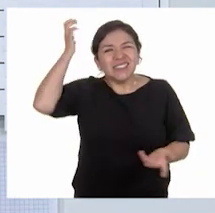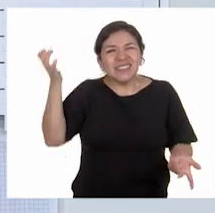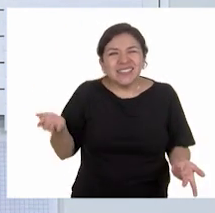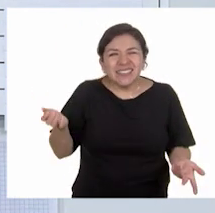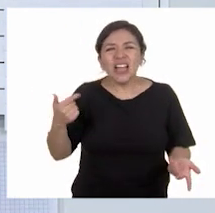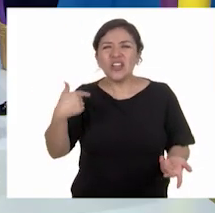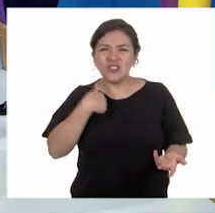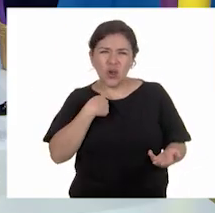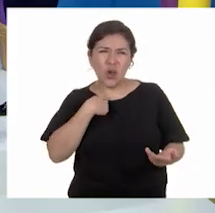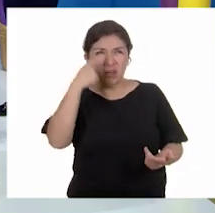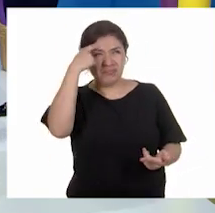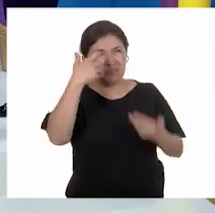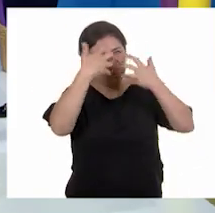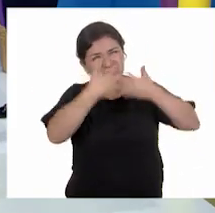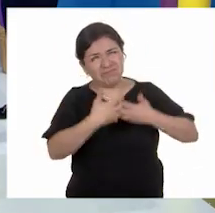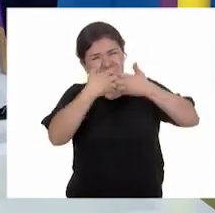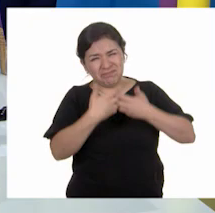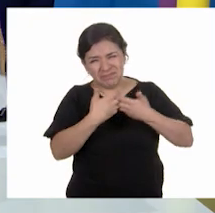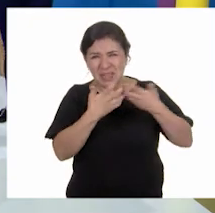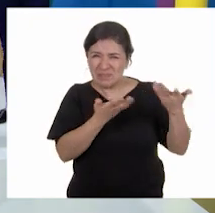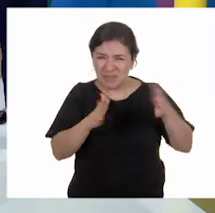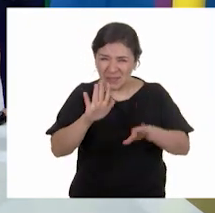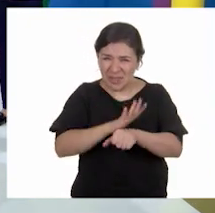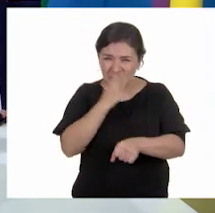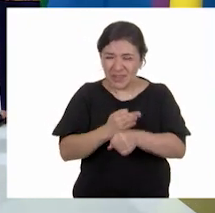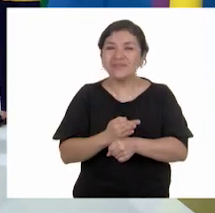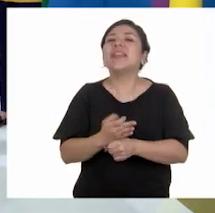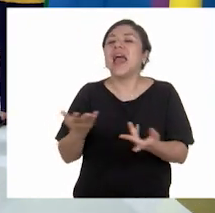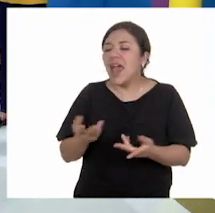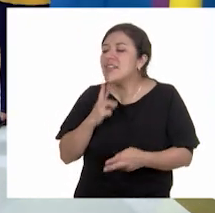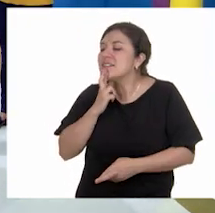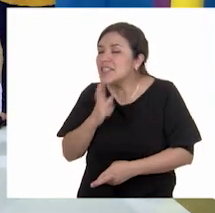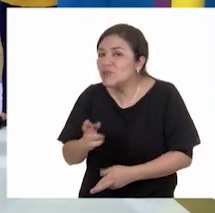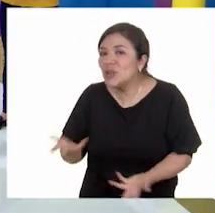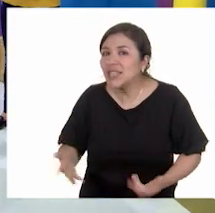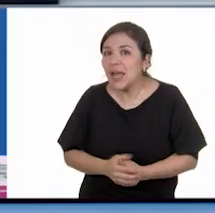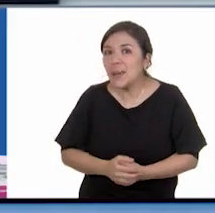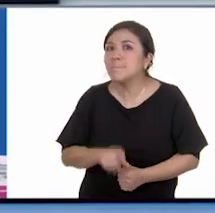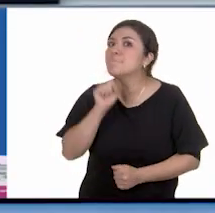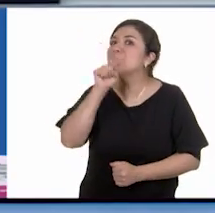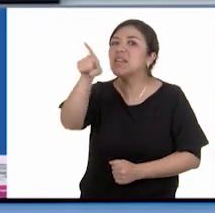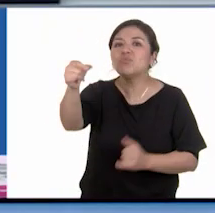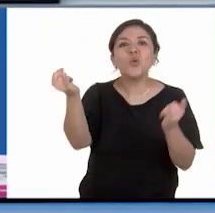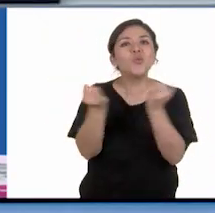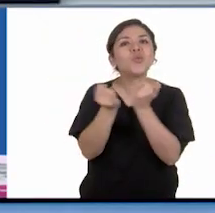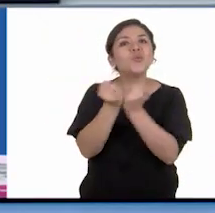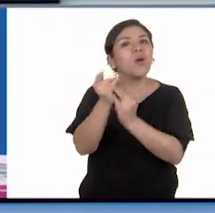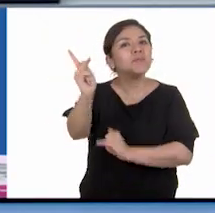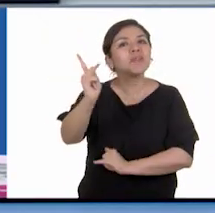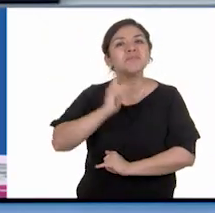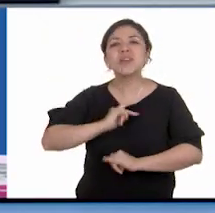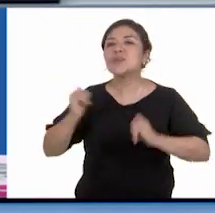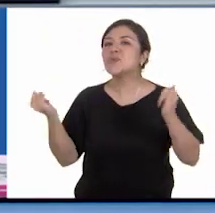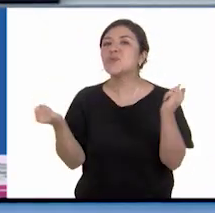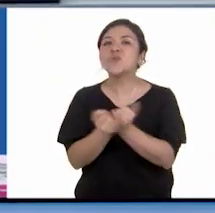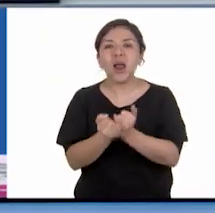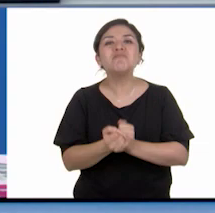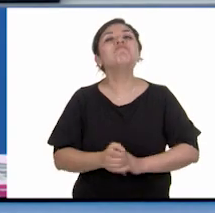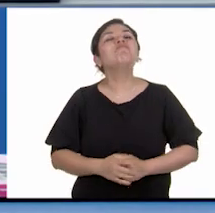Pues aquí mentalmente sí. ¿Y cuánto te salió? Me salió el mismo resultado que a